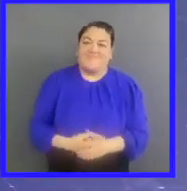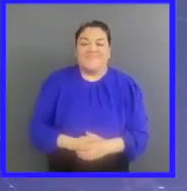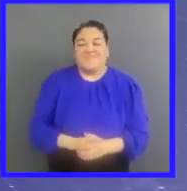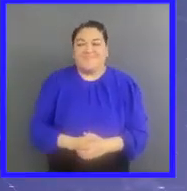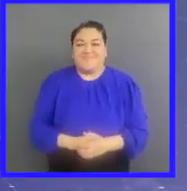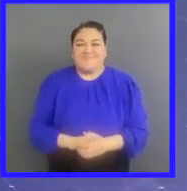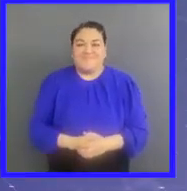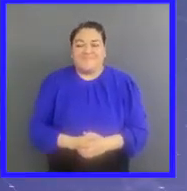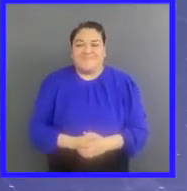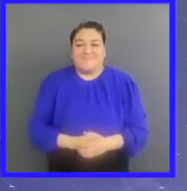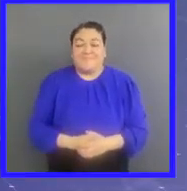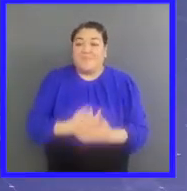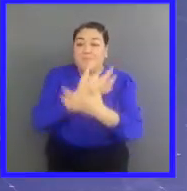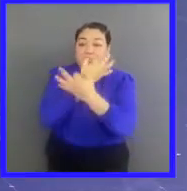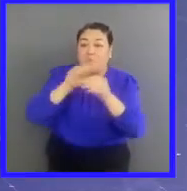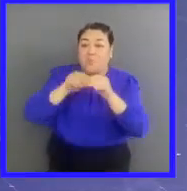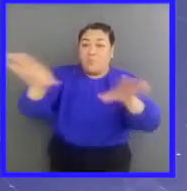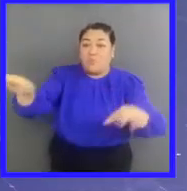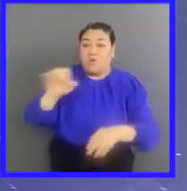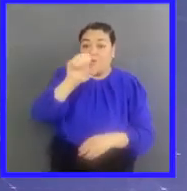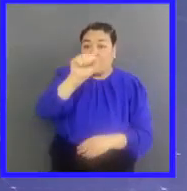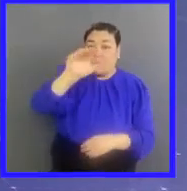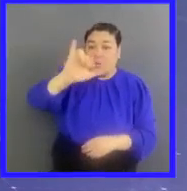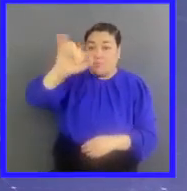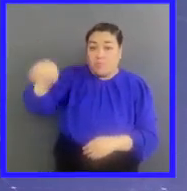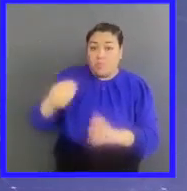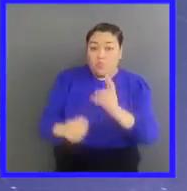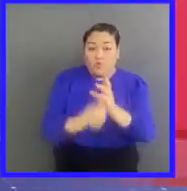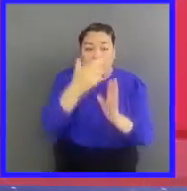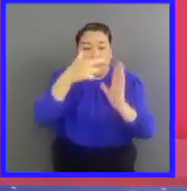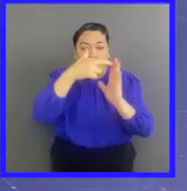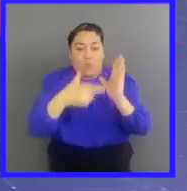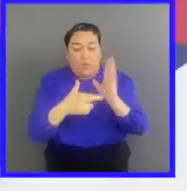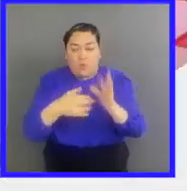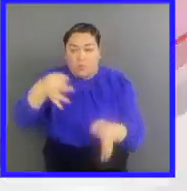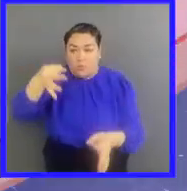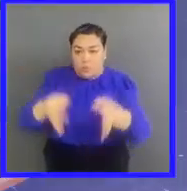Publica la Suprema Corte nuevo protocolo para juzgar casos de feminicidio.